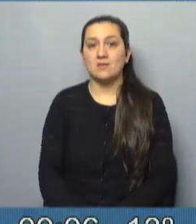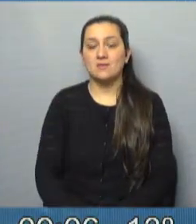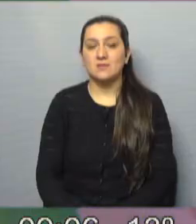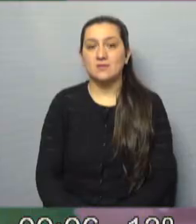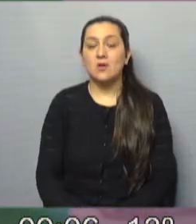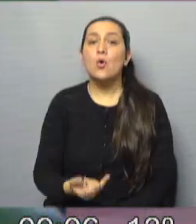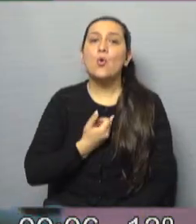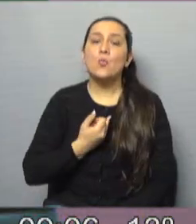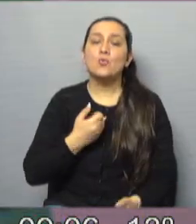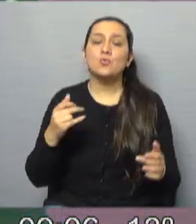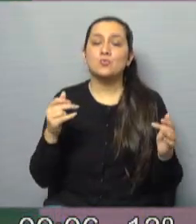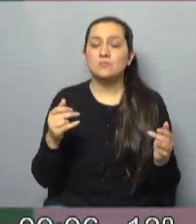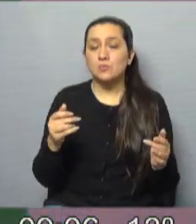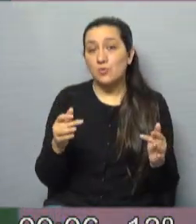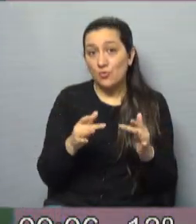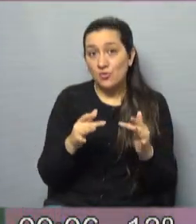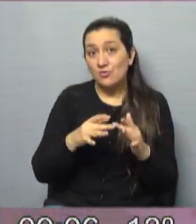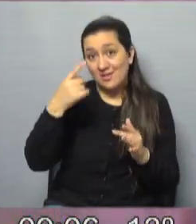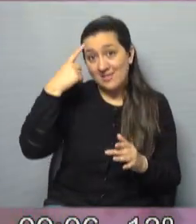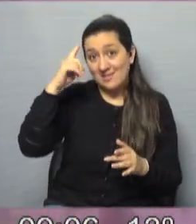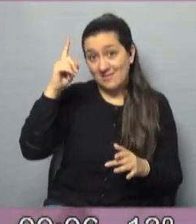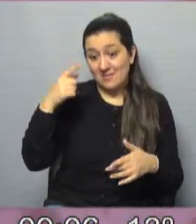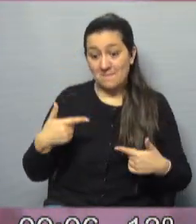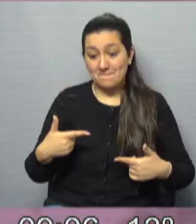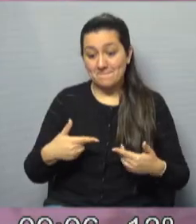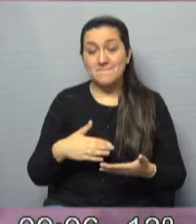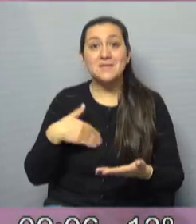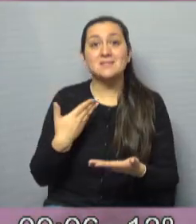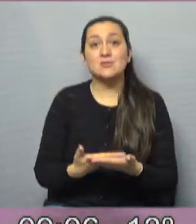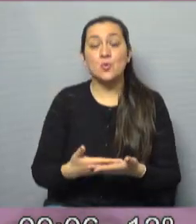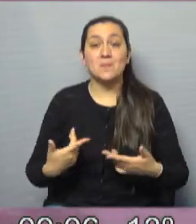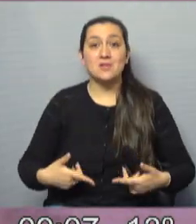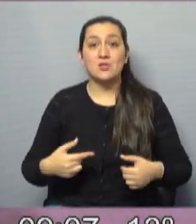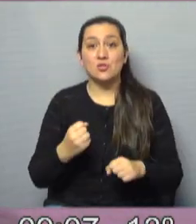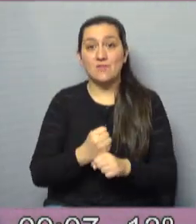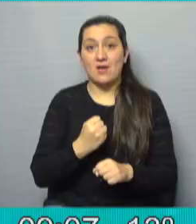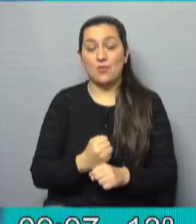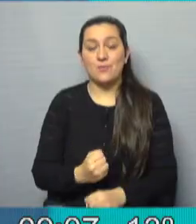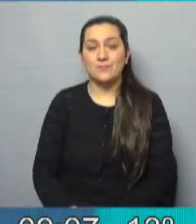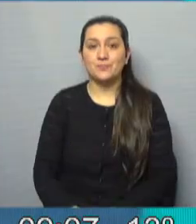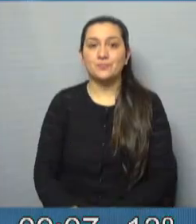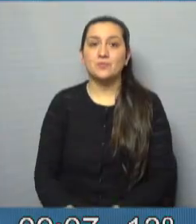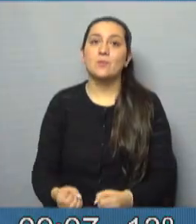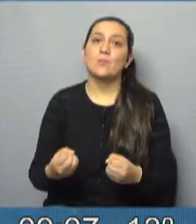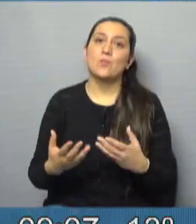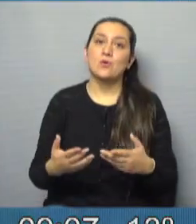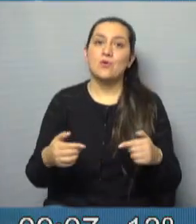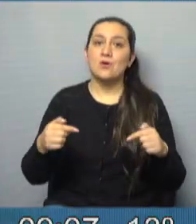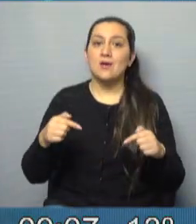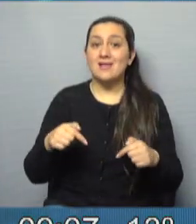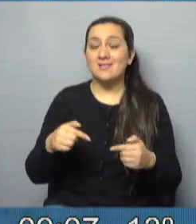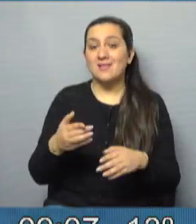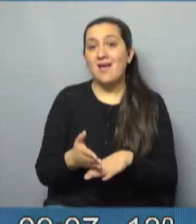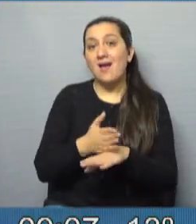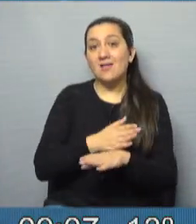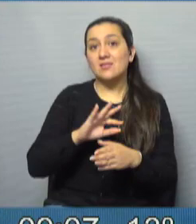tomaron contacto con esta iniciativa que presenta el Ministerio de Trabajo? Y bueno, ¿qué valoraciones se hacen a priori, no? Bueno, este anteproyecto